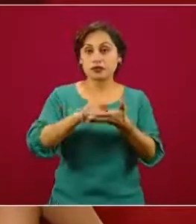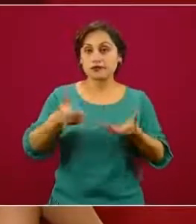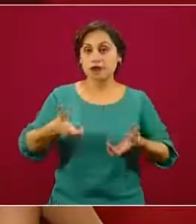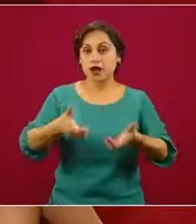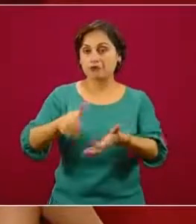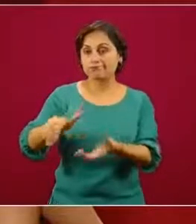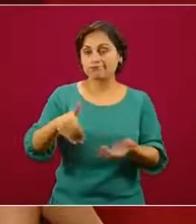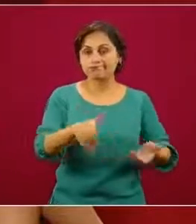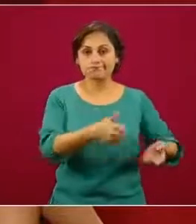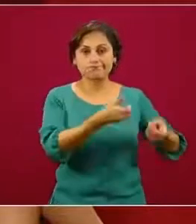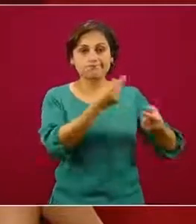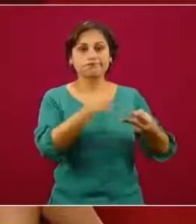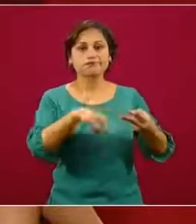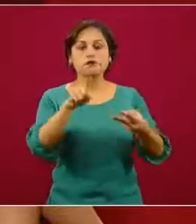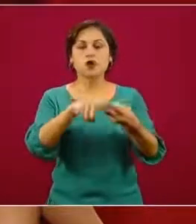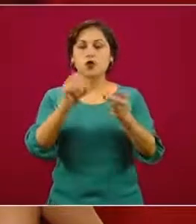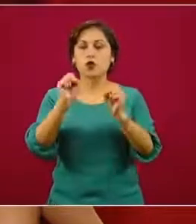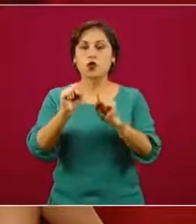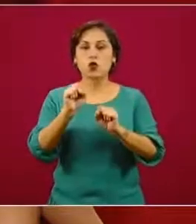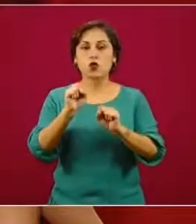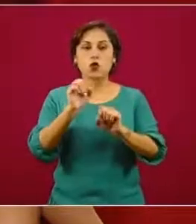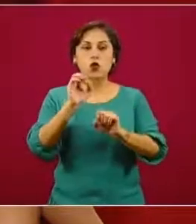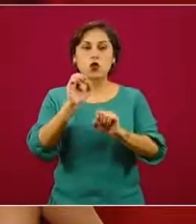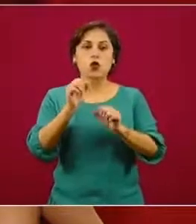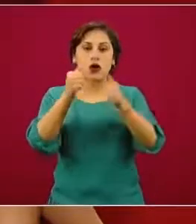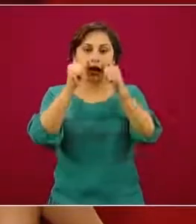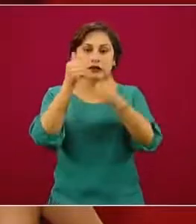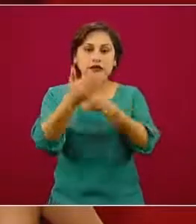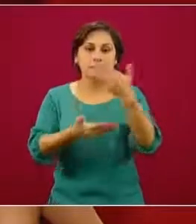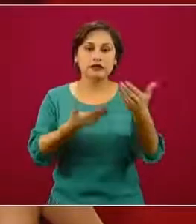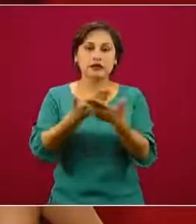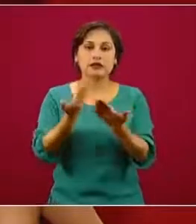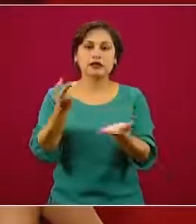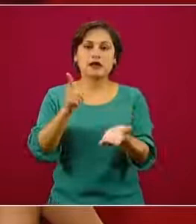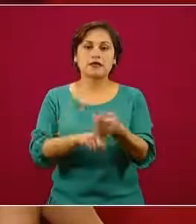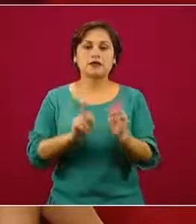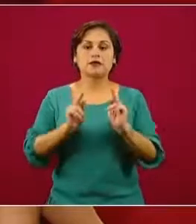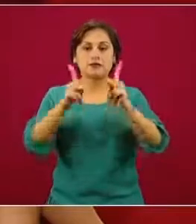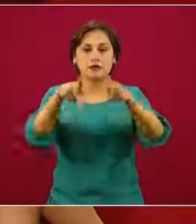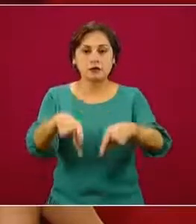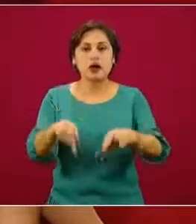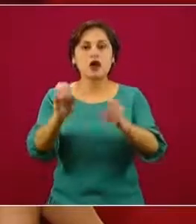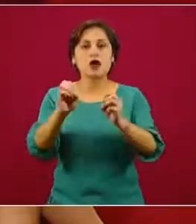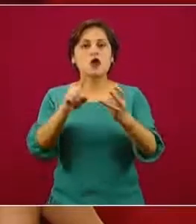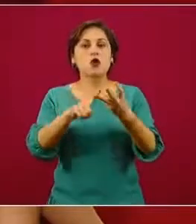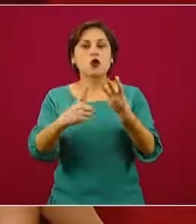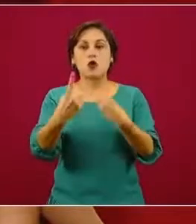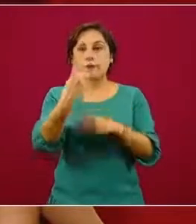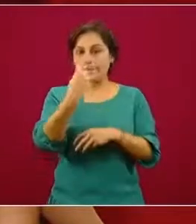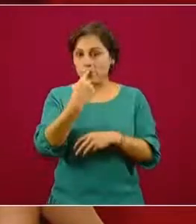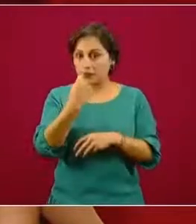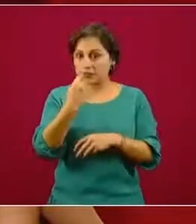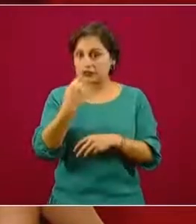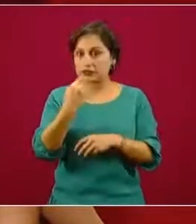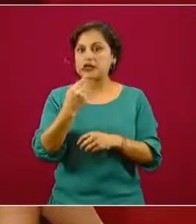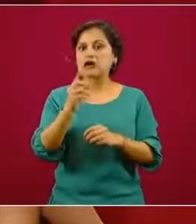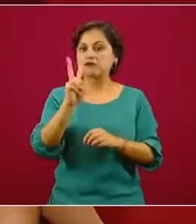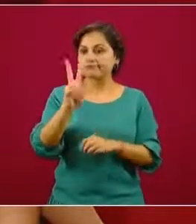en los panteones, policías que presentan enfermedades o que han tenido enfermedades graves, algunos están en